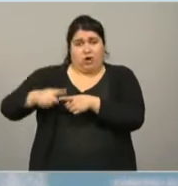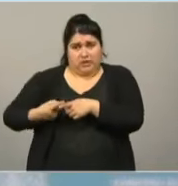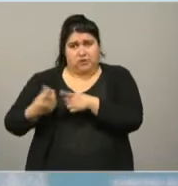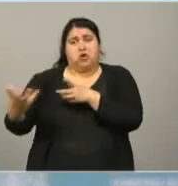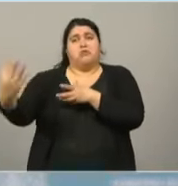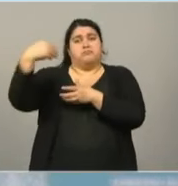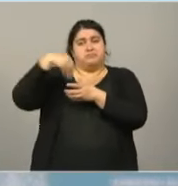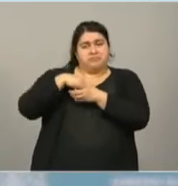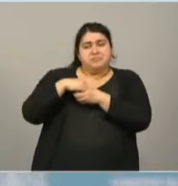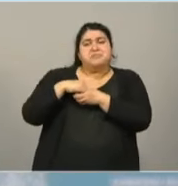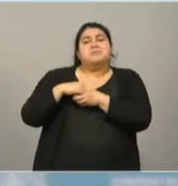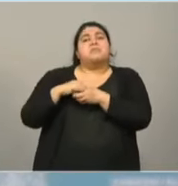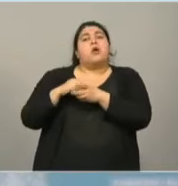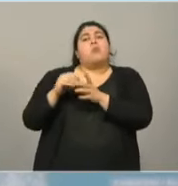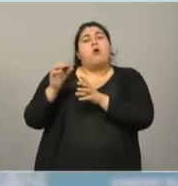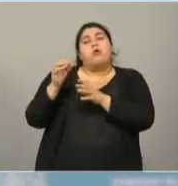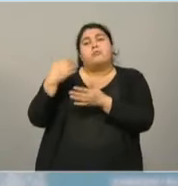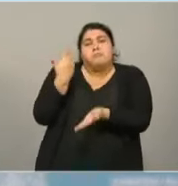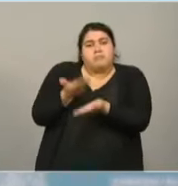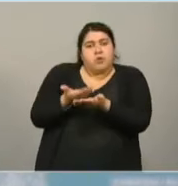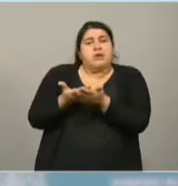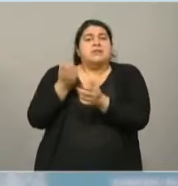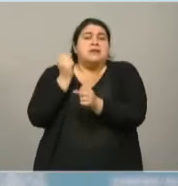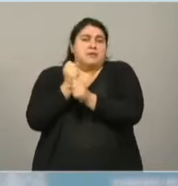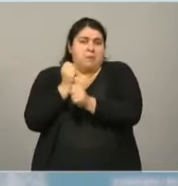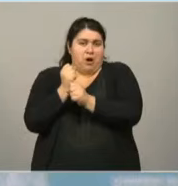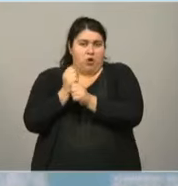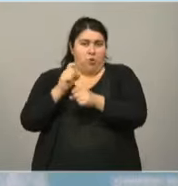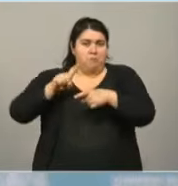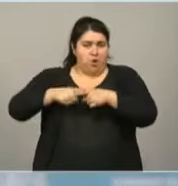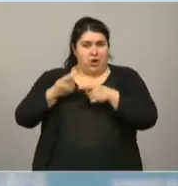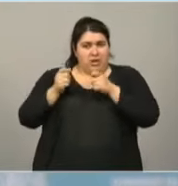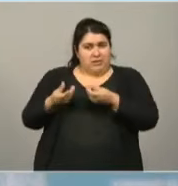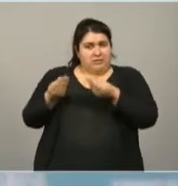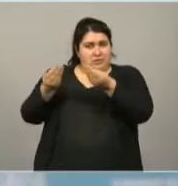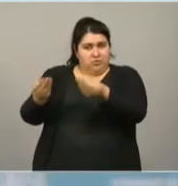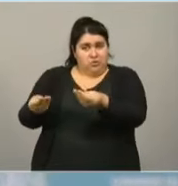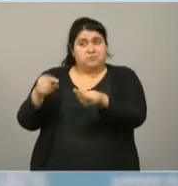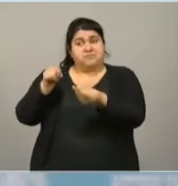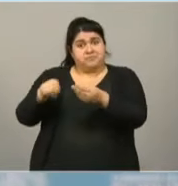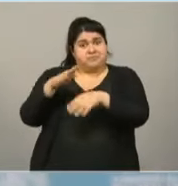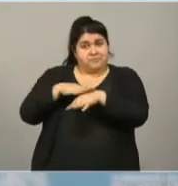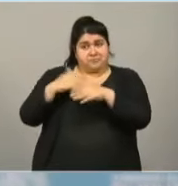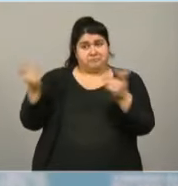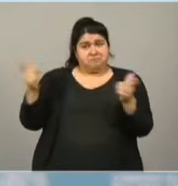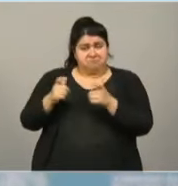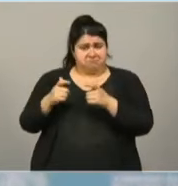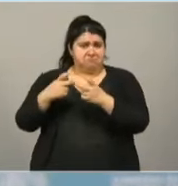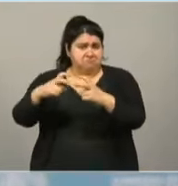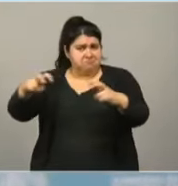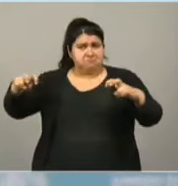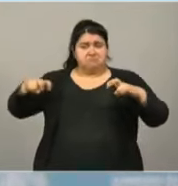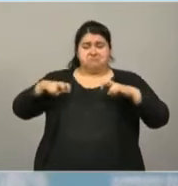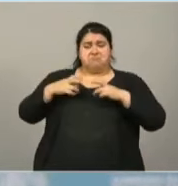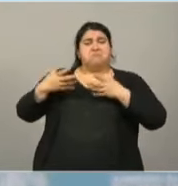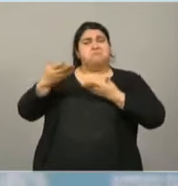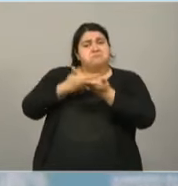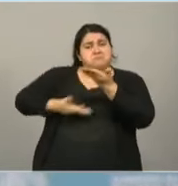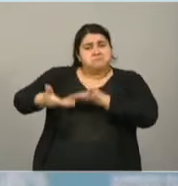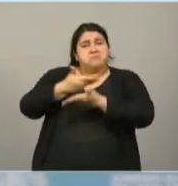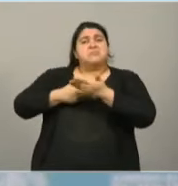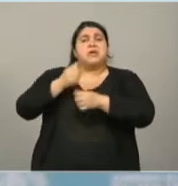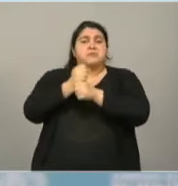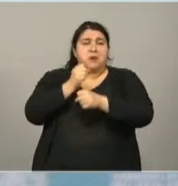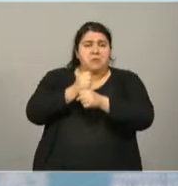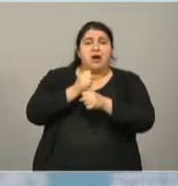Para darnos una tarea política en ese encuentro se acordó trabajar No solo con Nuestra fuerza política obviamente sino